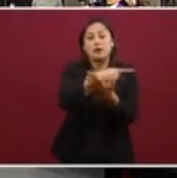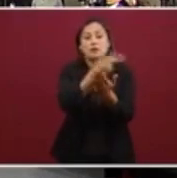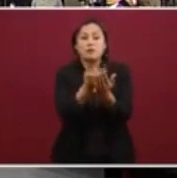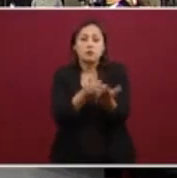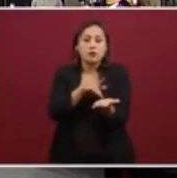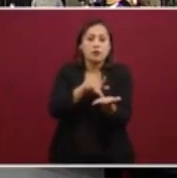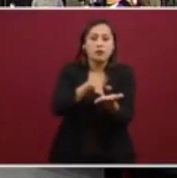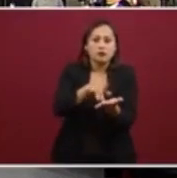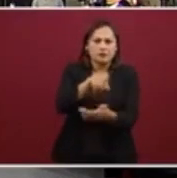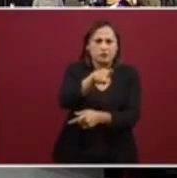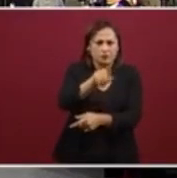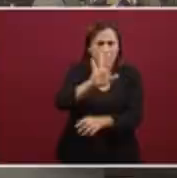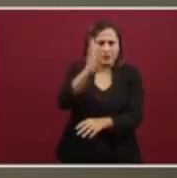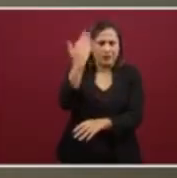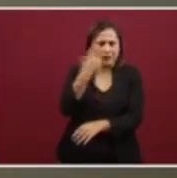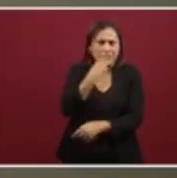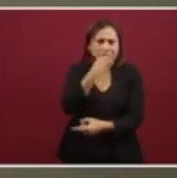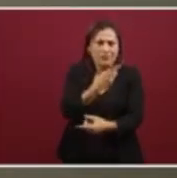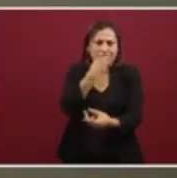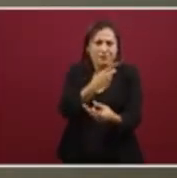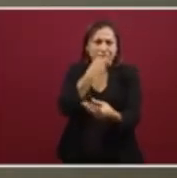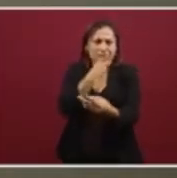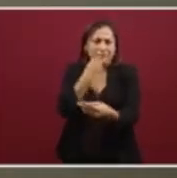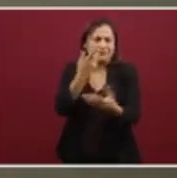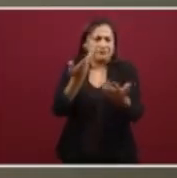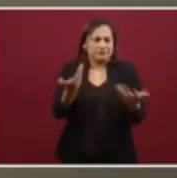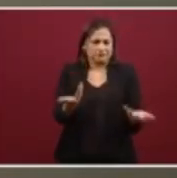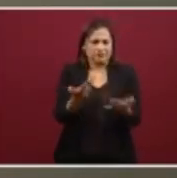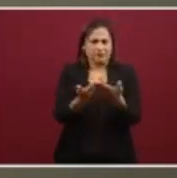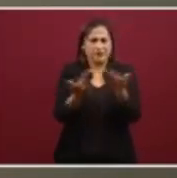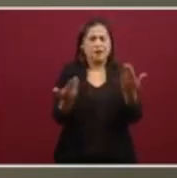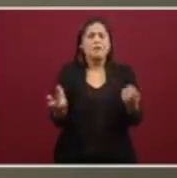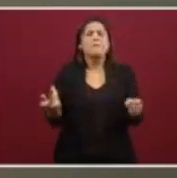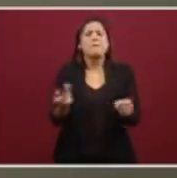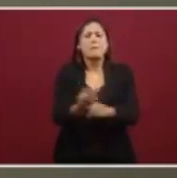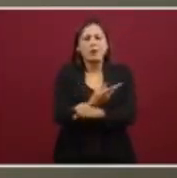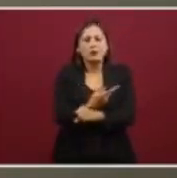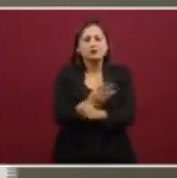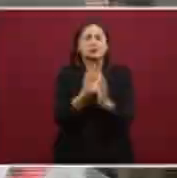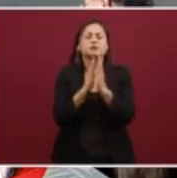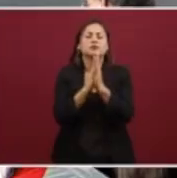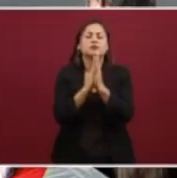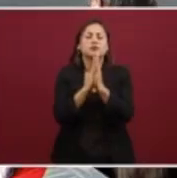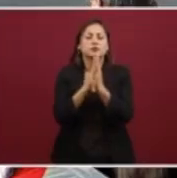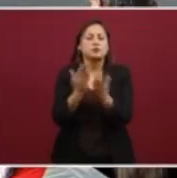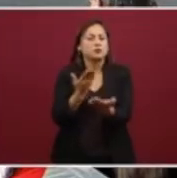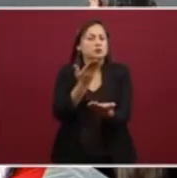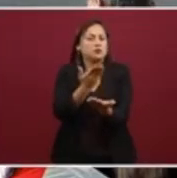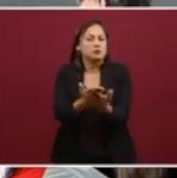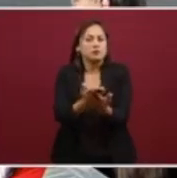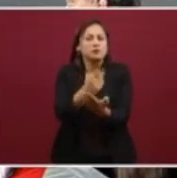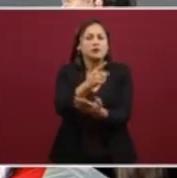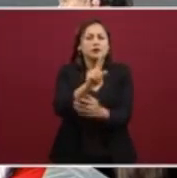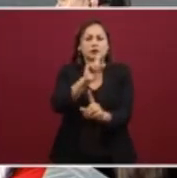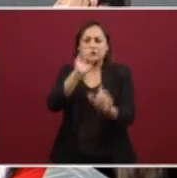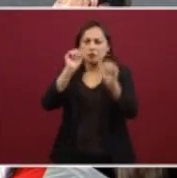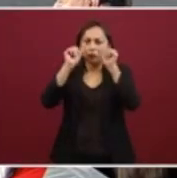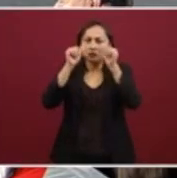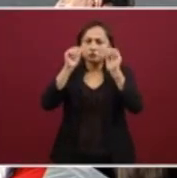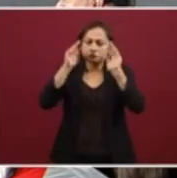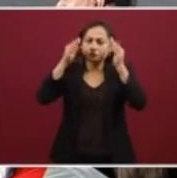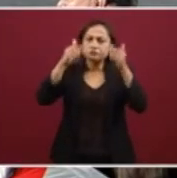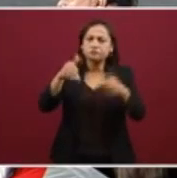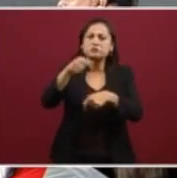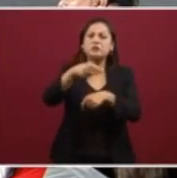manera constante. Me encantaría que también se tomaran las medidas necesarias para retomar y aceptar que hay capacidad